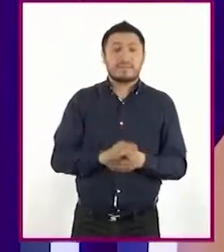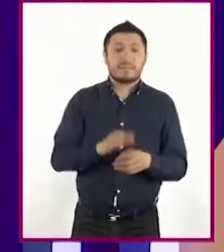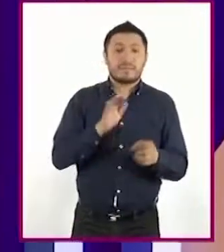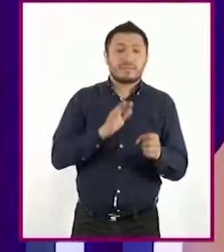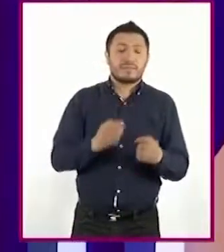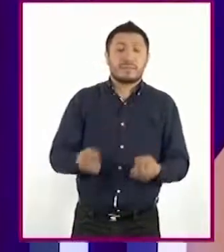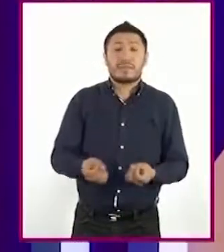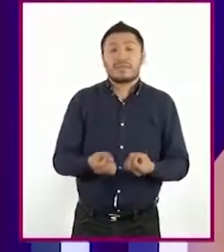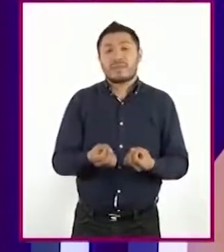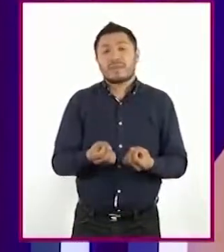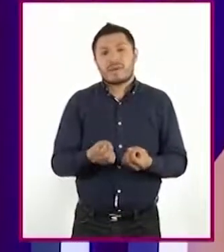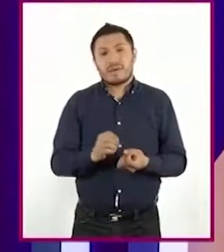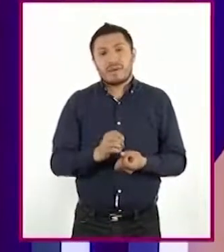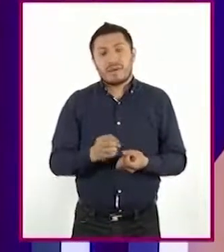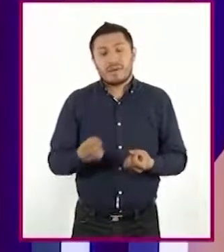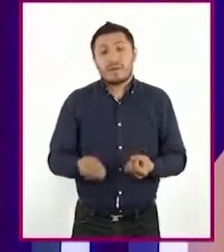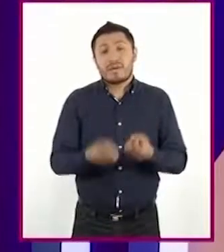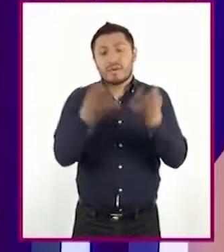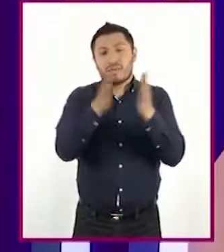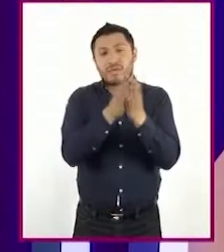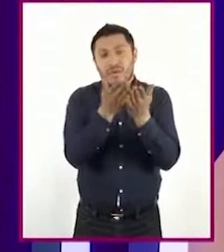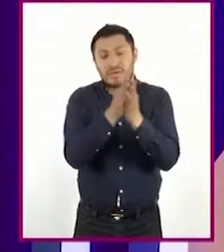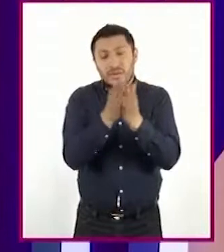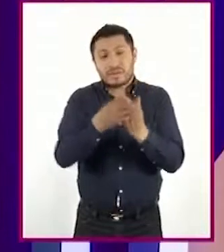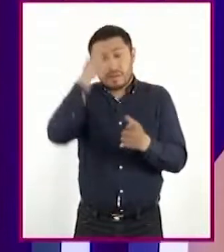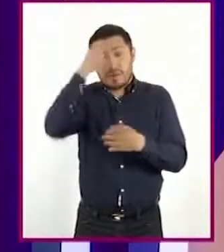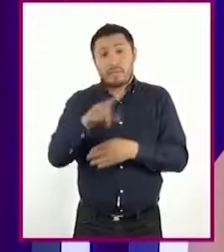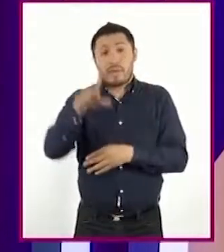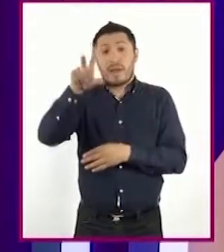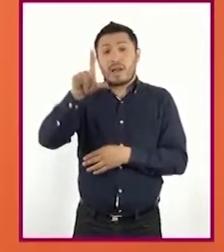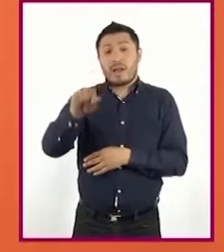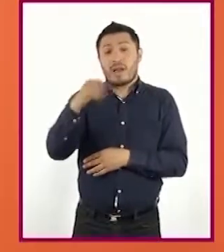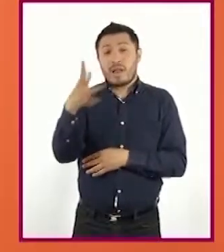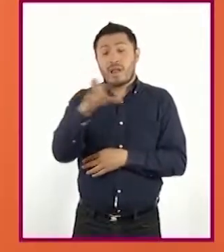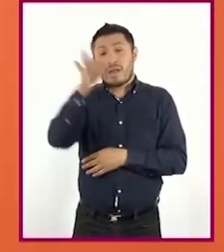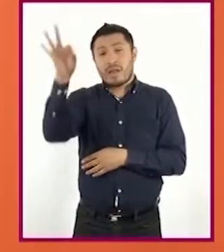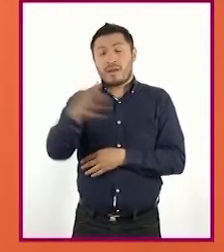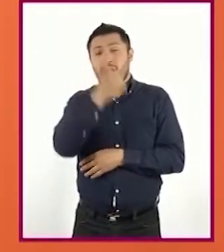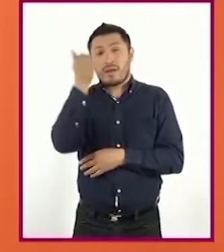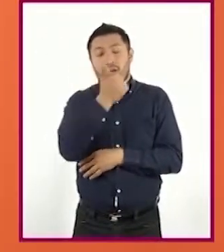se alcanza el 75% de los alumnos?